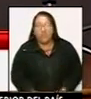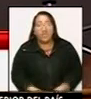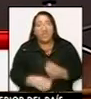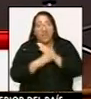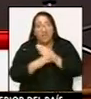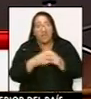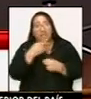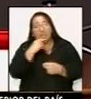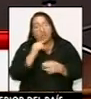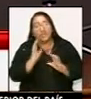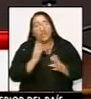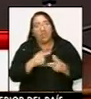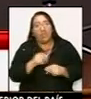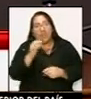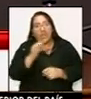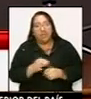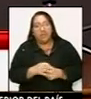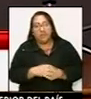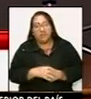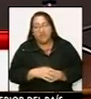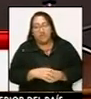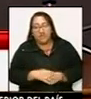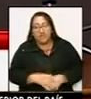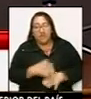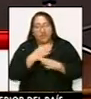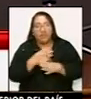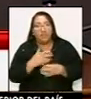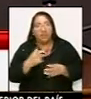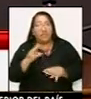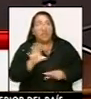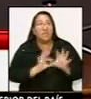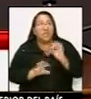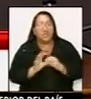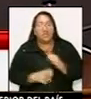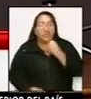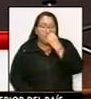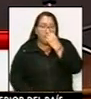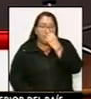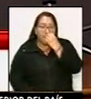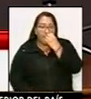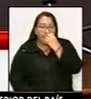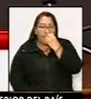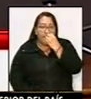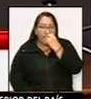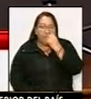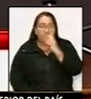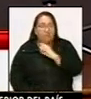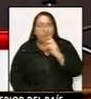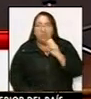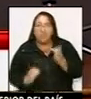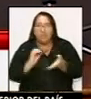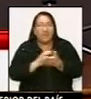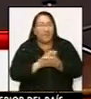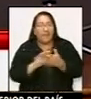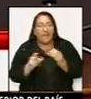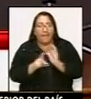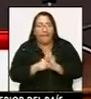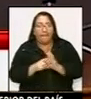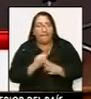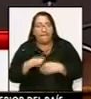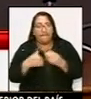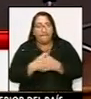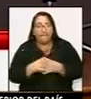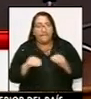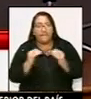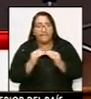las mujeres, cuando en la realidad defendemos de manera selectiva. No se aplica la ley para todos